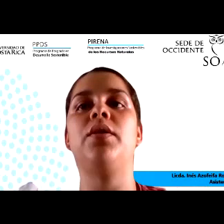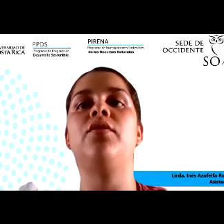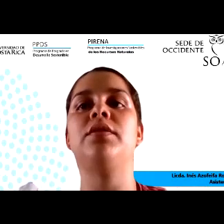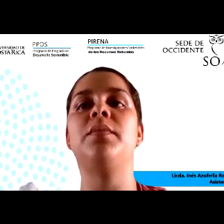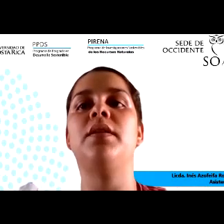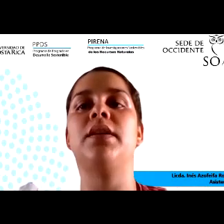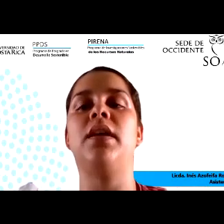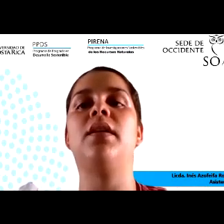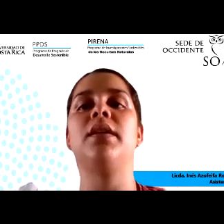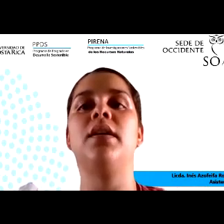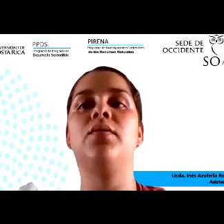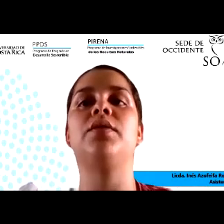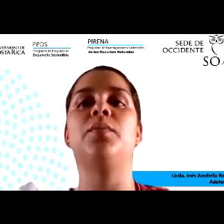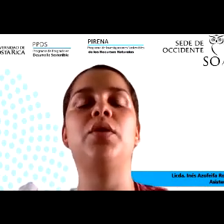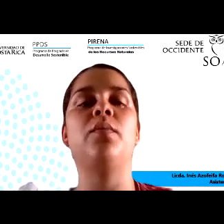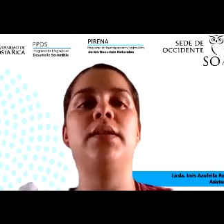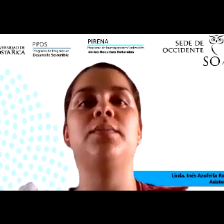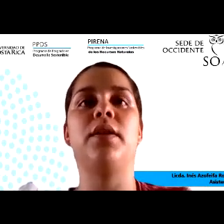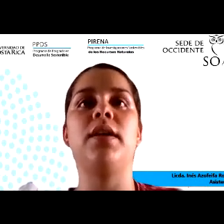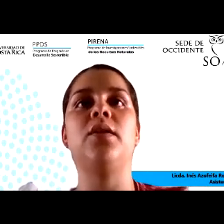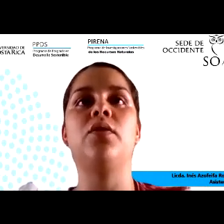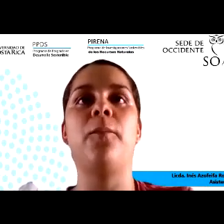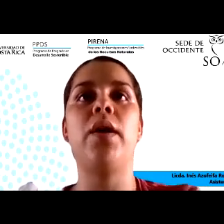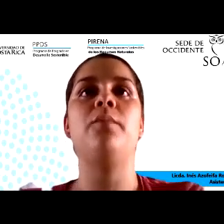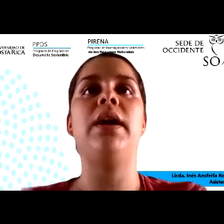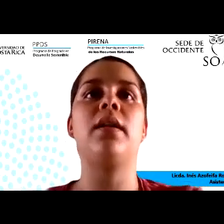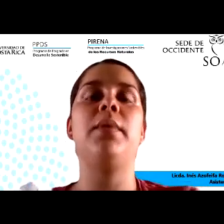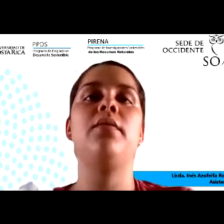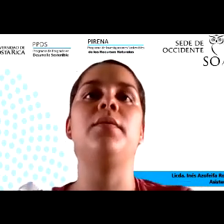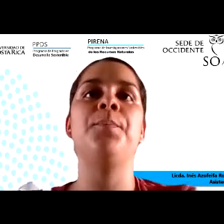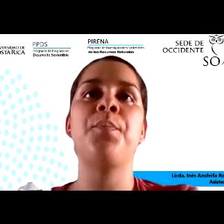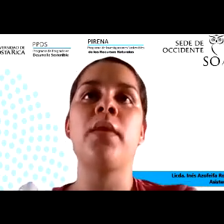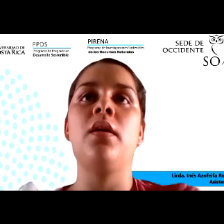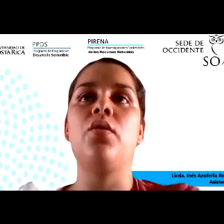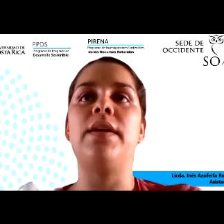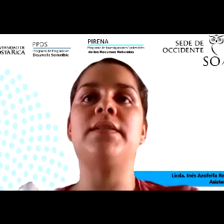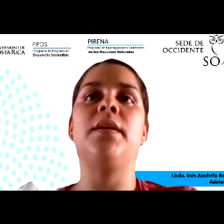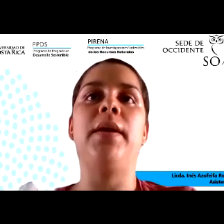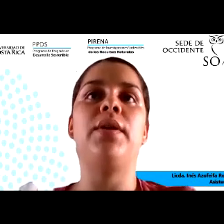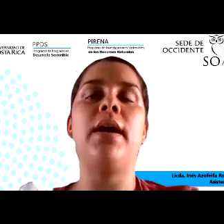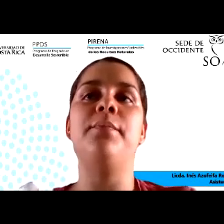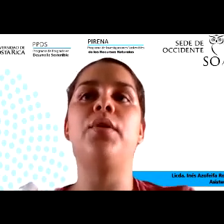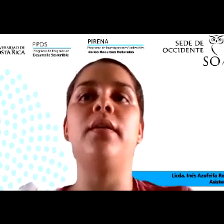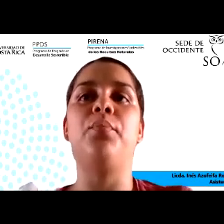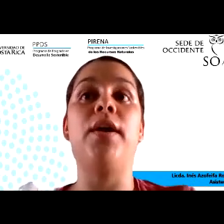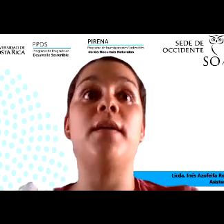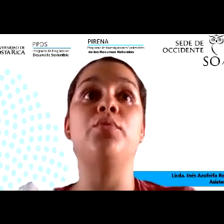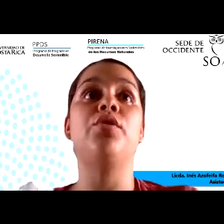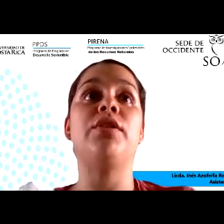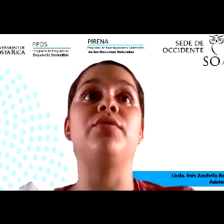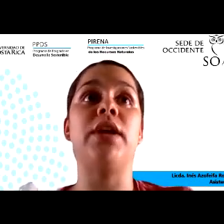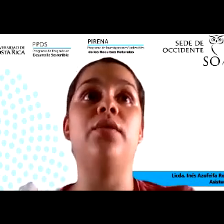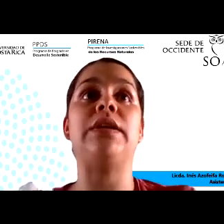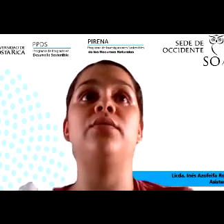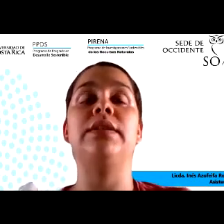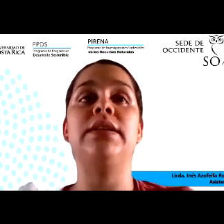Yo creo que yo sí me estaría interesada en conocer un poquito más porque es algo que uno puede combinar también con ese seguimiento en campo que Claro.